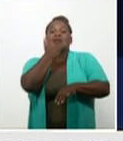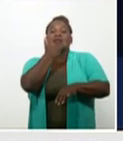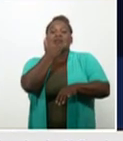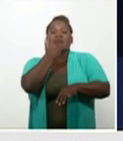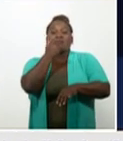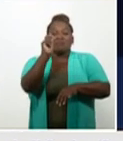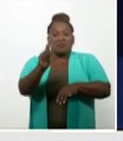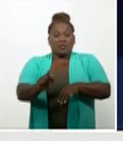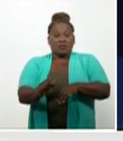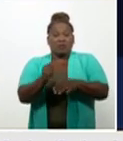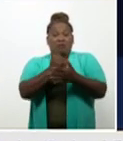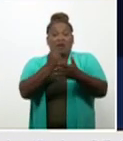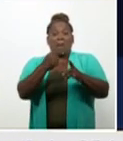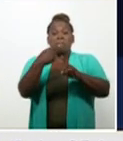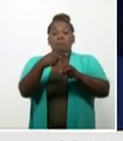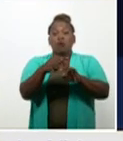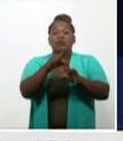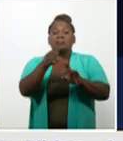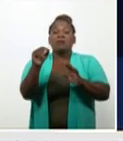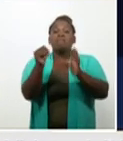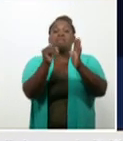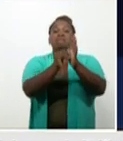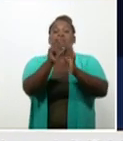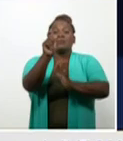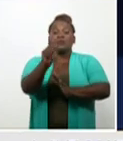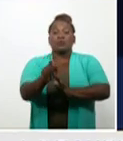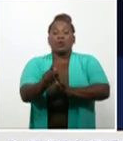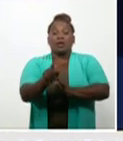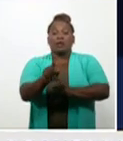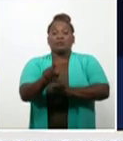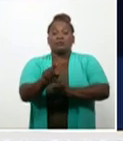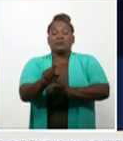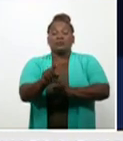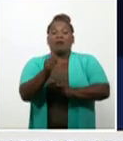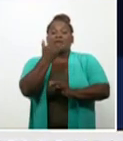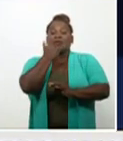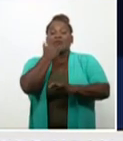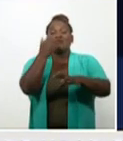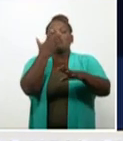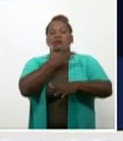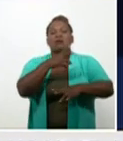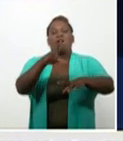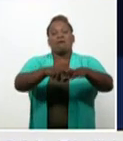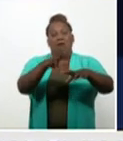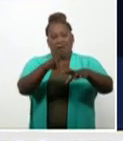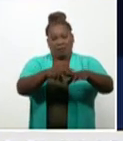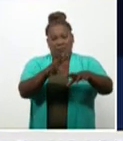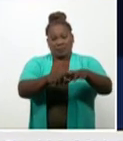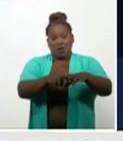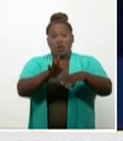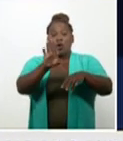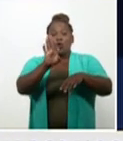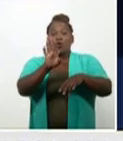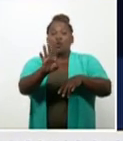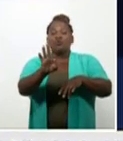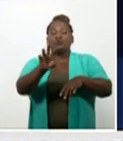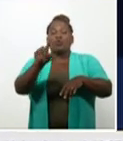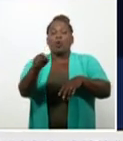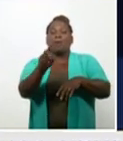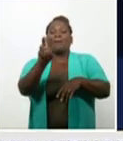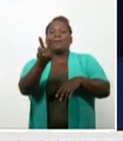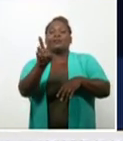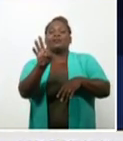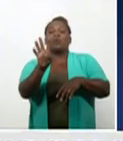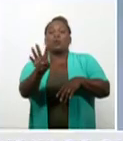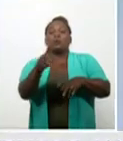por 100.000 habitantes, la tasa mayor pues la tiene La Habana, con un 8,24 por